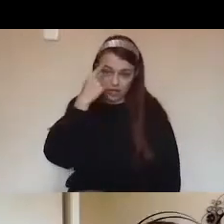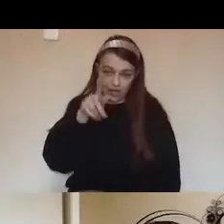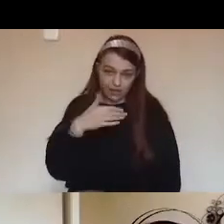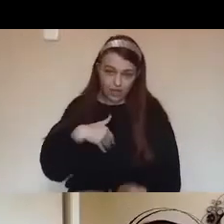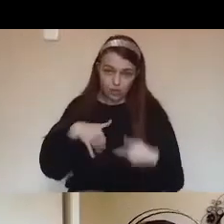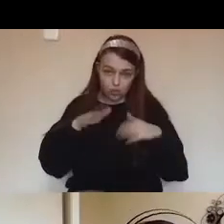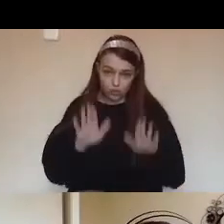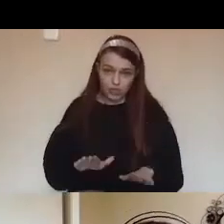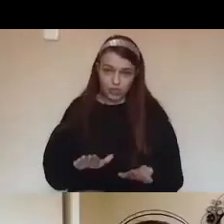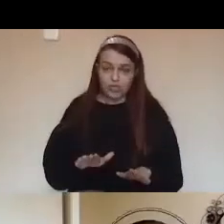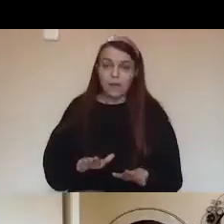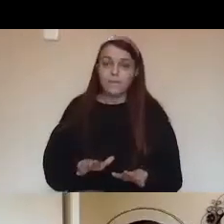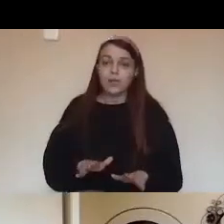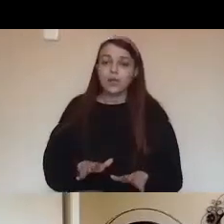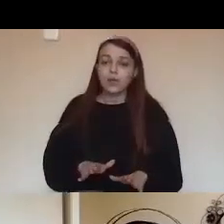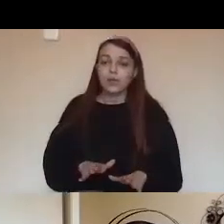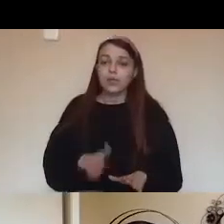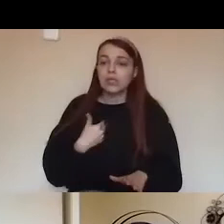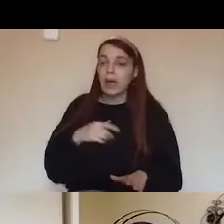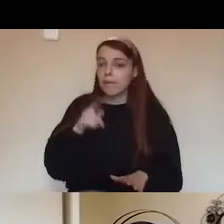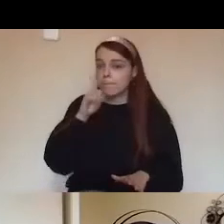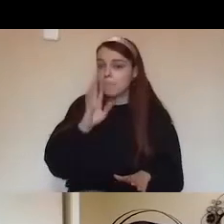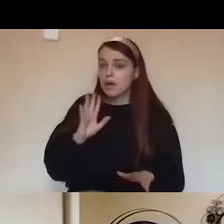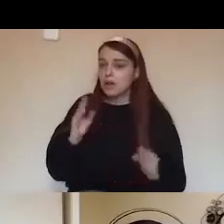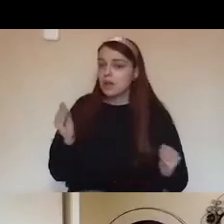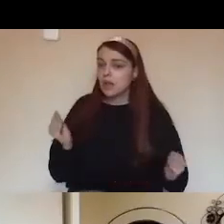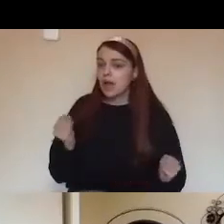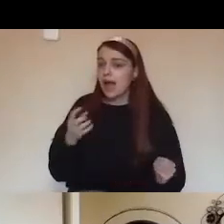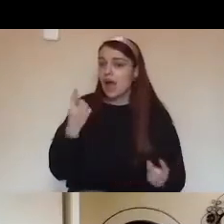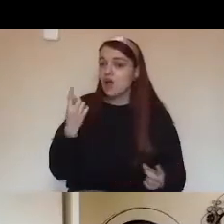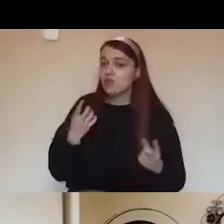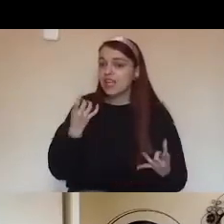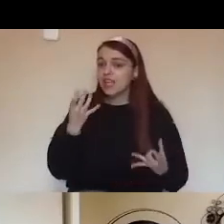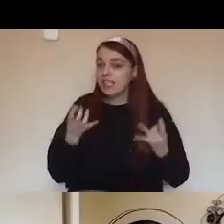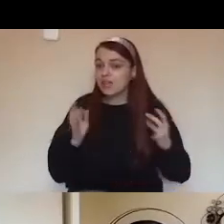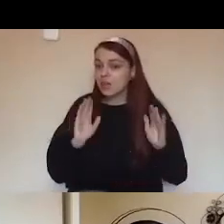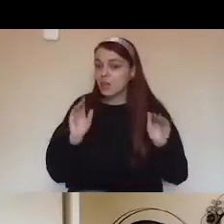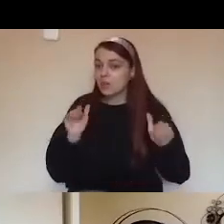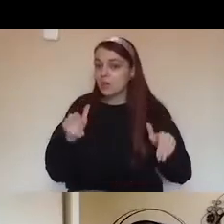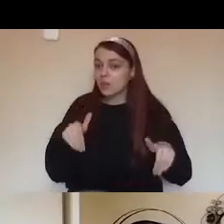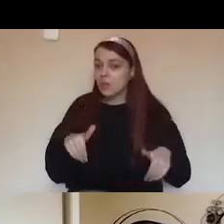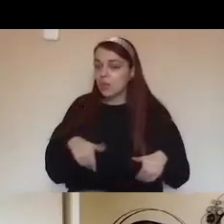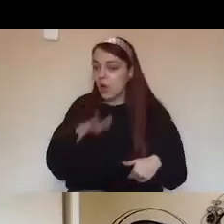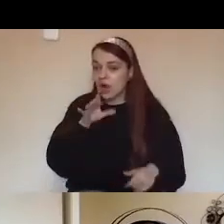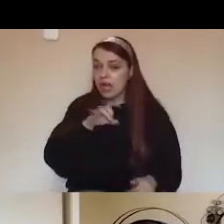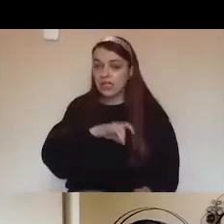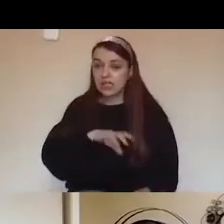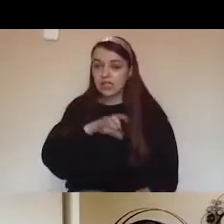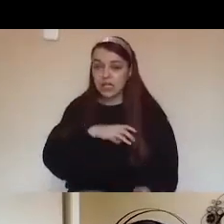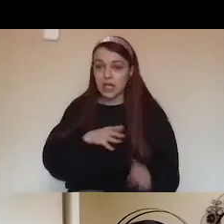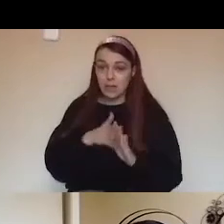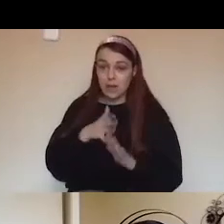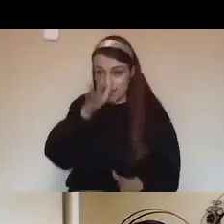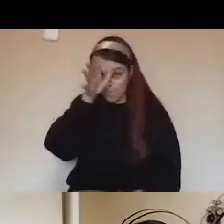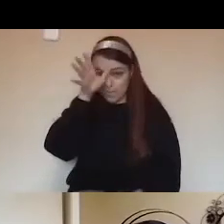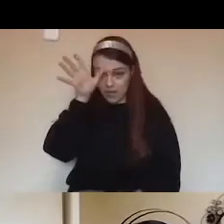pero en sí ya estamos recuperando ciertas actividades. Ahora se nos viene a nosotros en Chile el verano